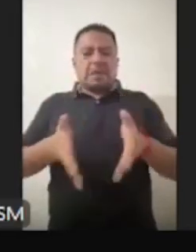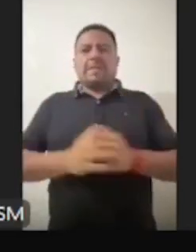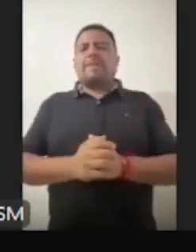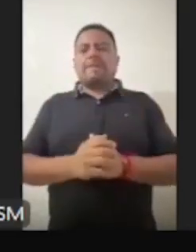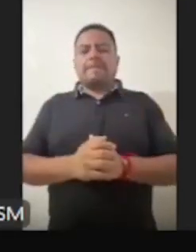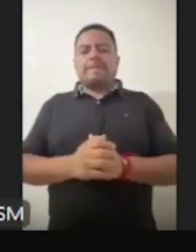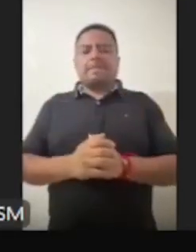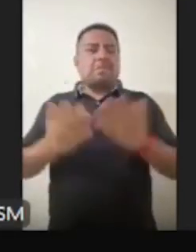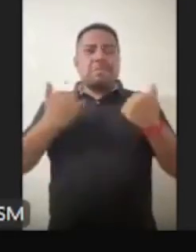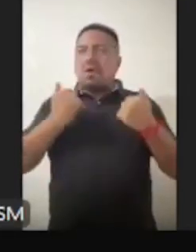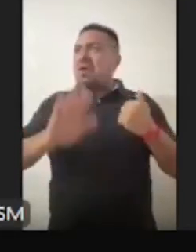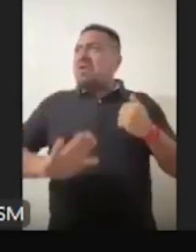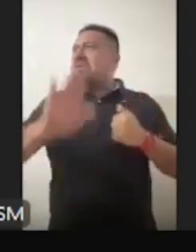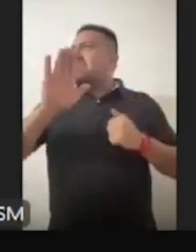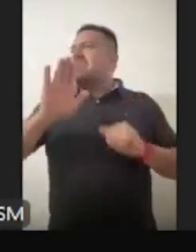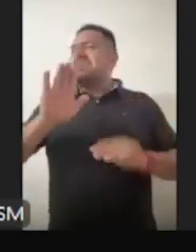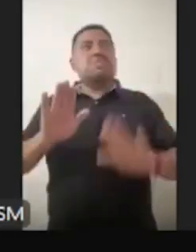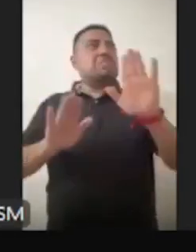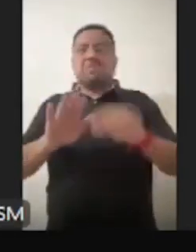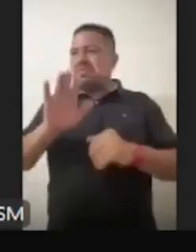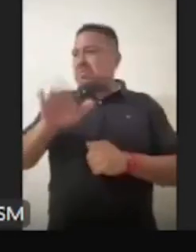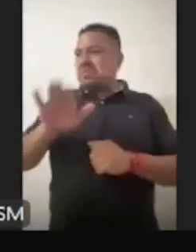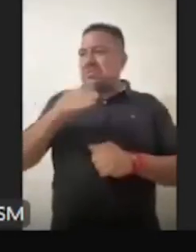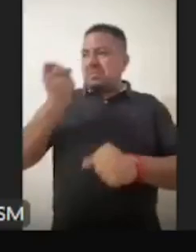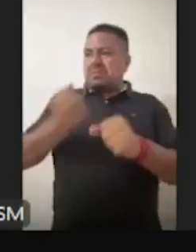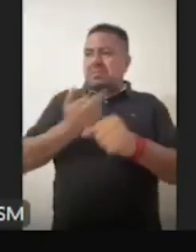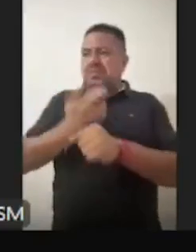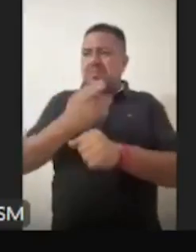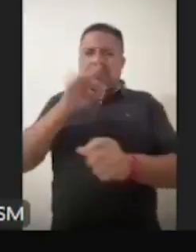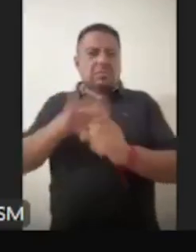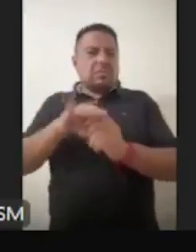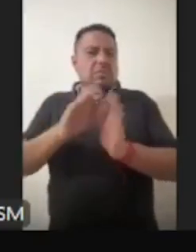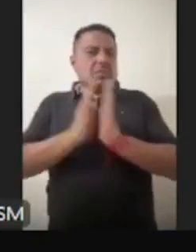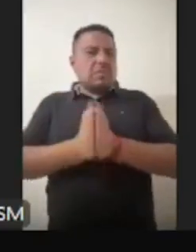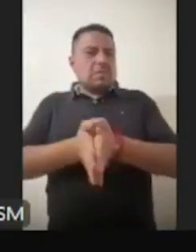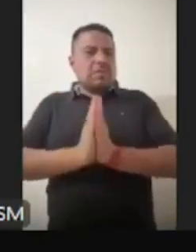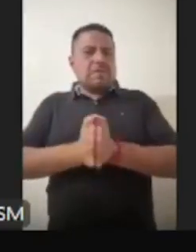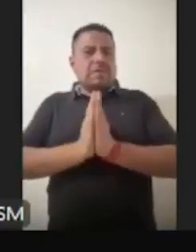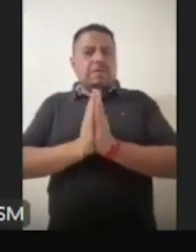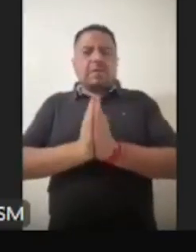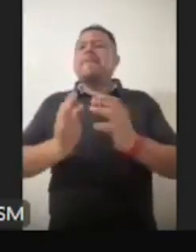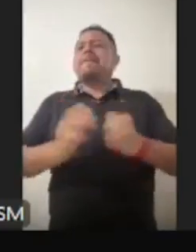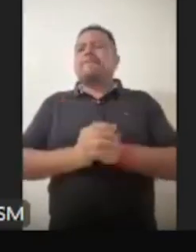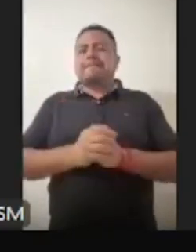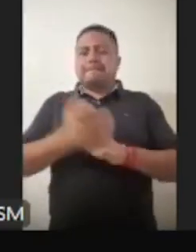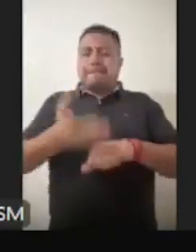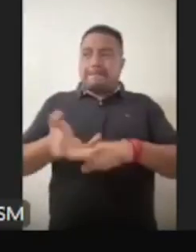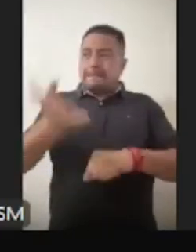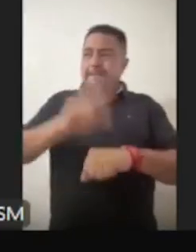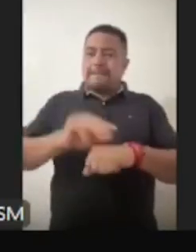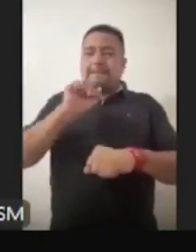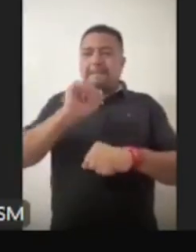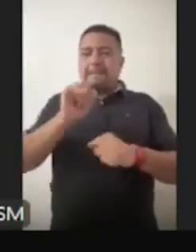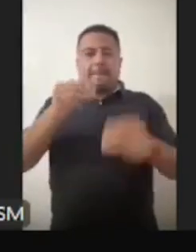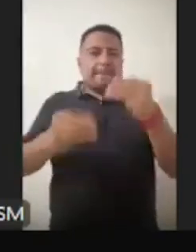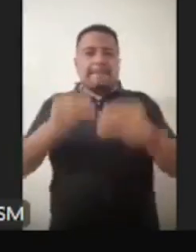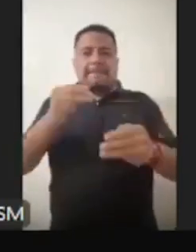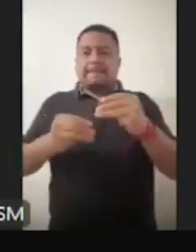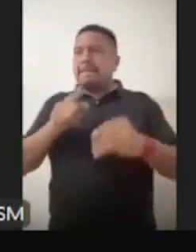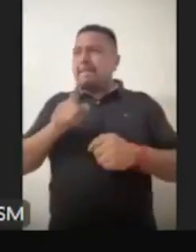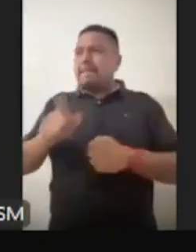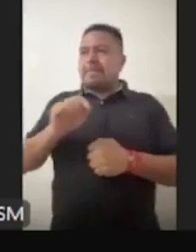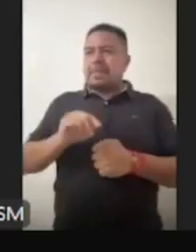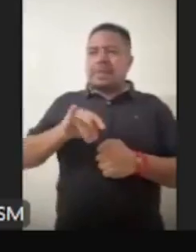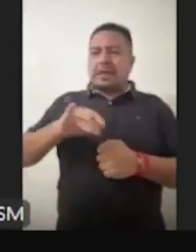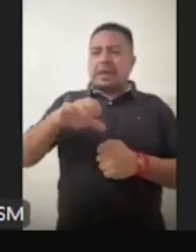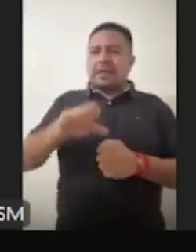No habiendo comentarios al respecto, secretario, tome la votación, por favor. Con su autorización, magistrada presidenta, magistrado José Inés